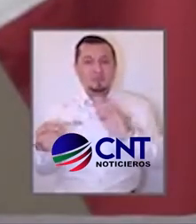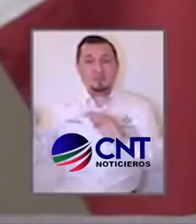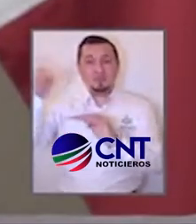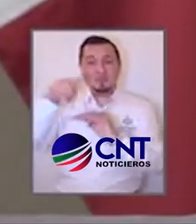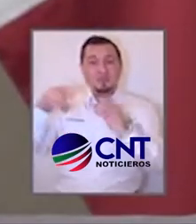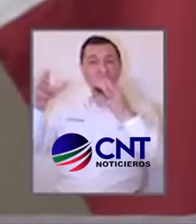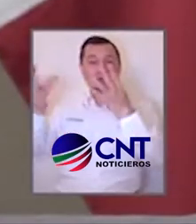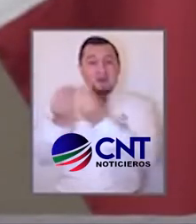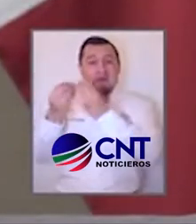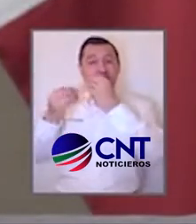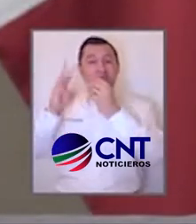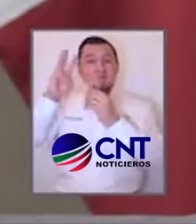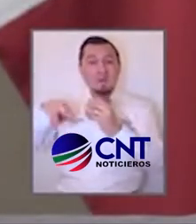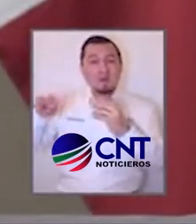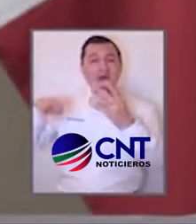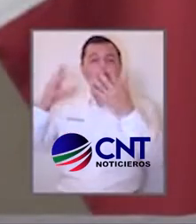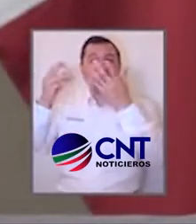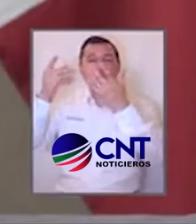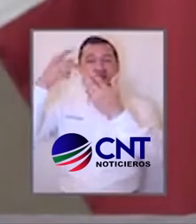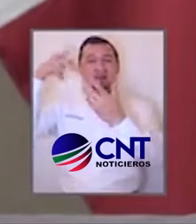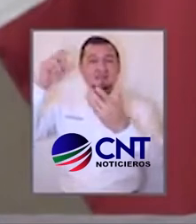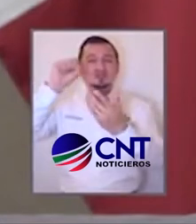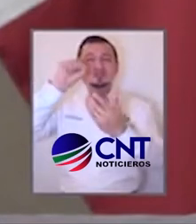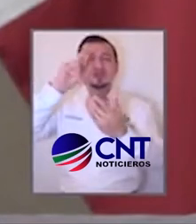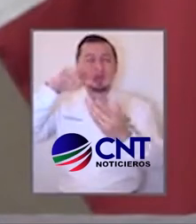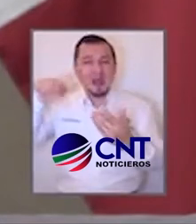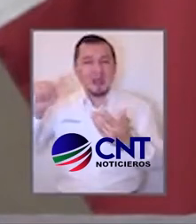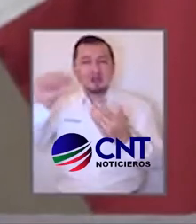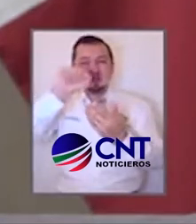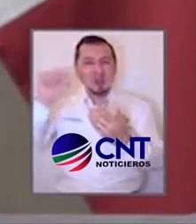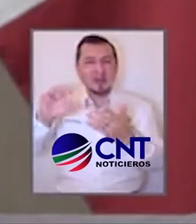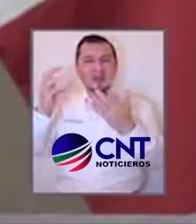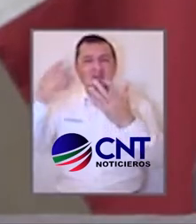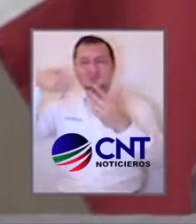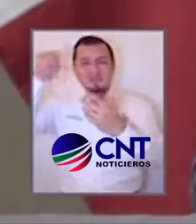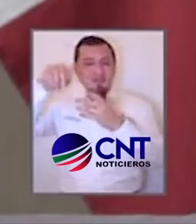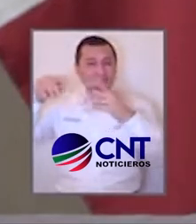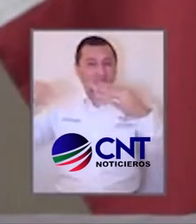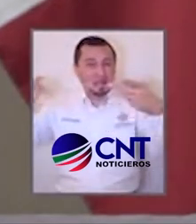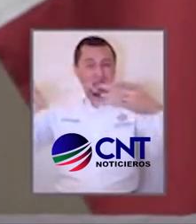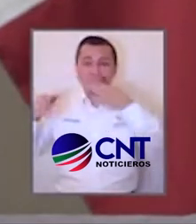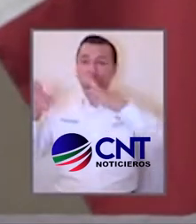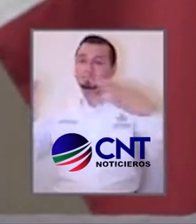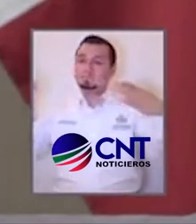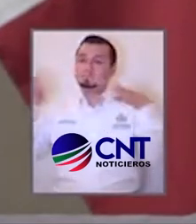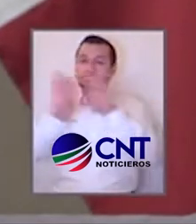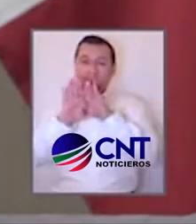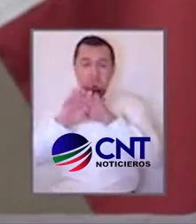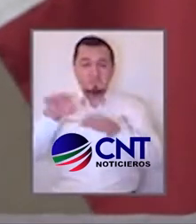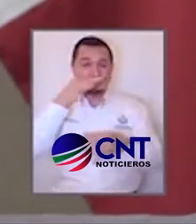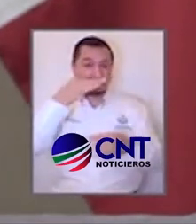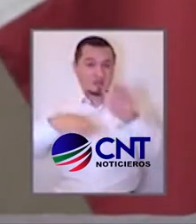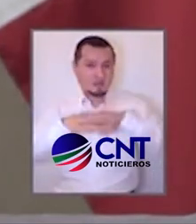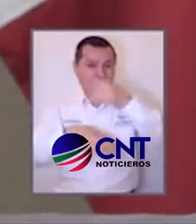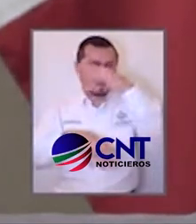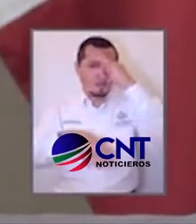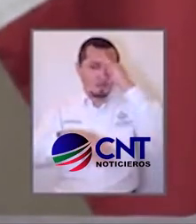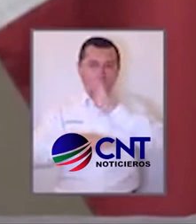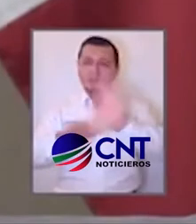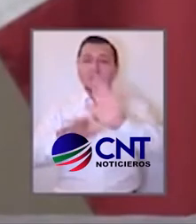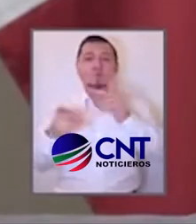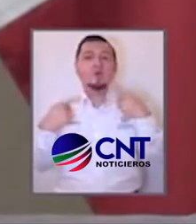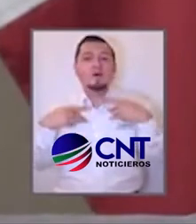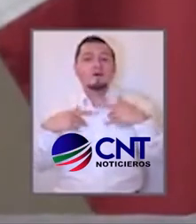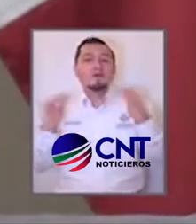sectores permanecieron abiertos durante toda la emergencia sanitaria. Hay que recordar eso también. En Jalisco, las medidas que hicimos durante